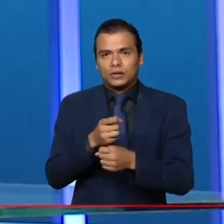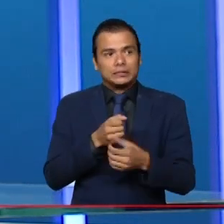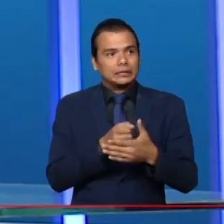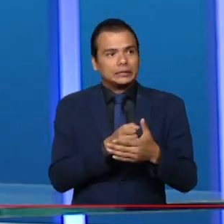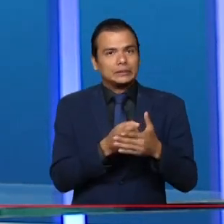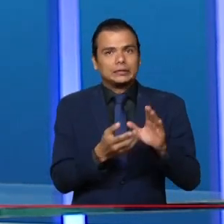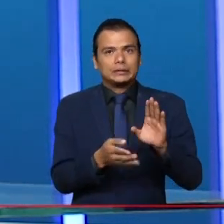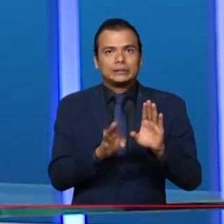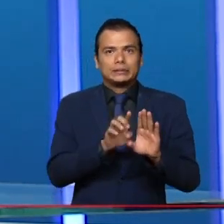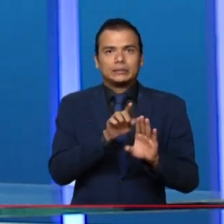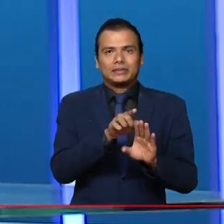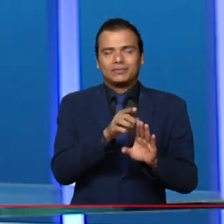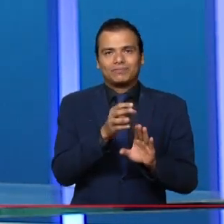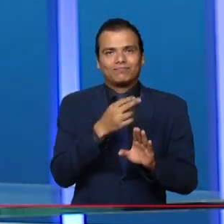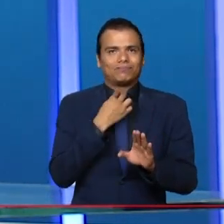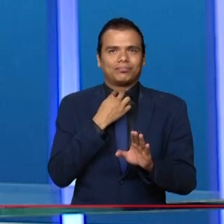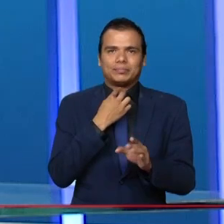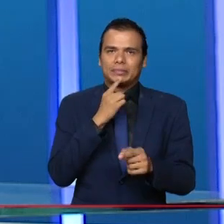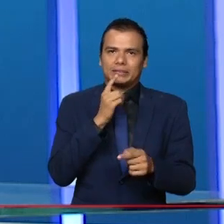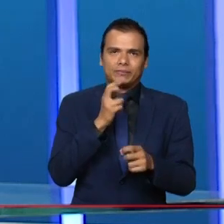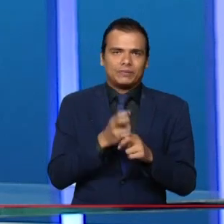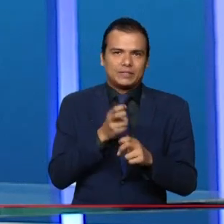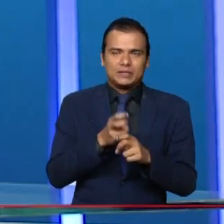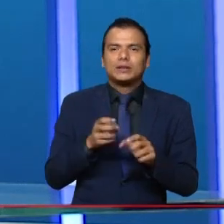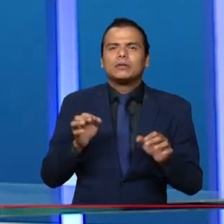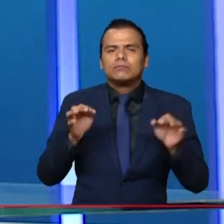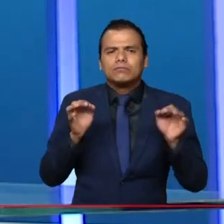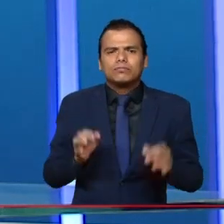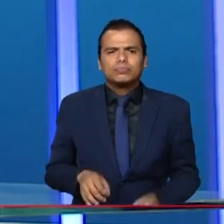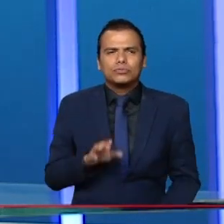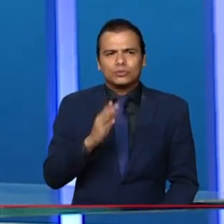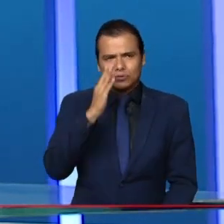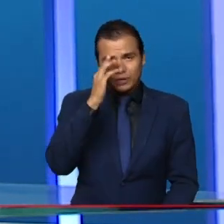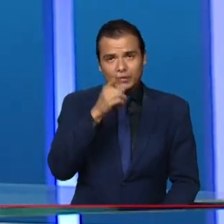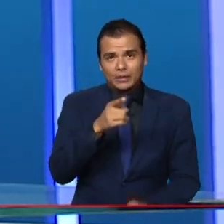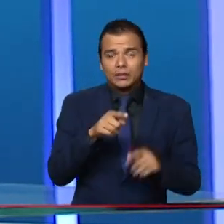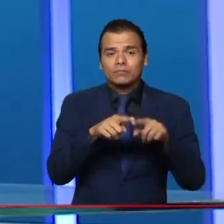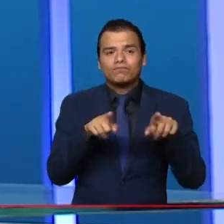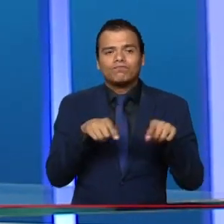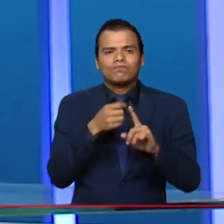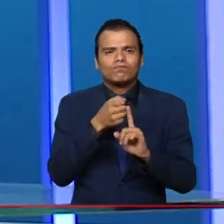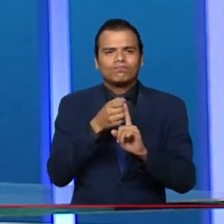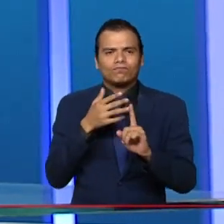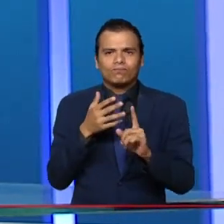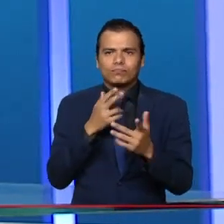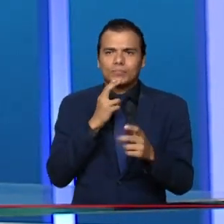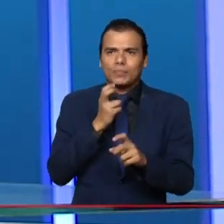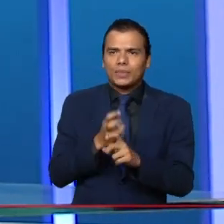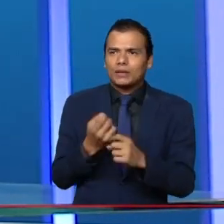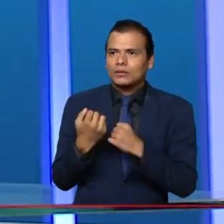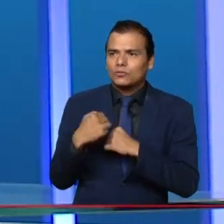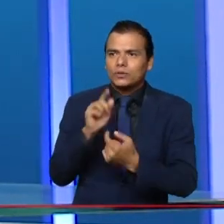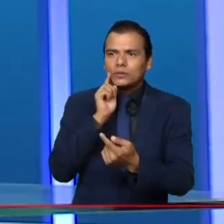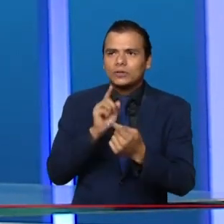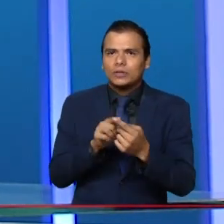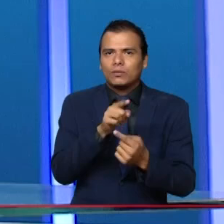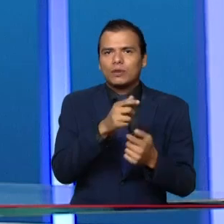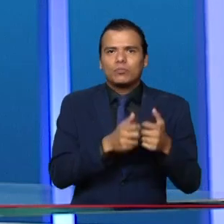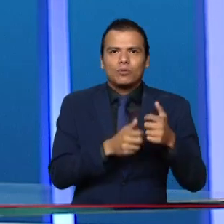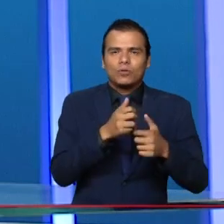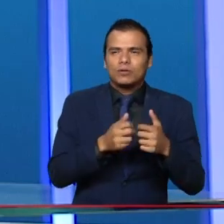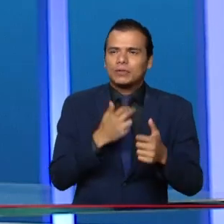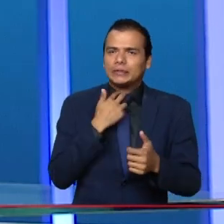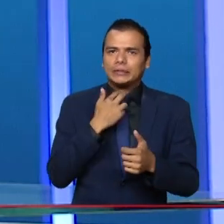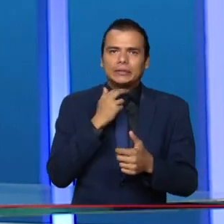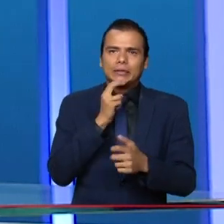de cierre o reubicación ha tenido éxito. Su impacto ha obstaculizado todos los esfuerzos por resolver este problema